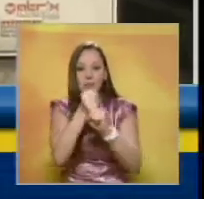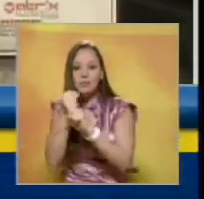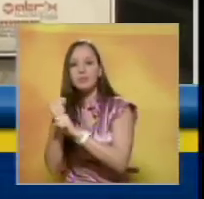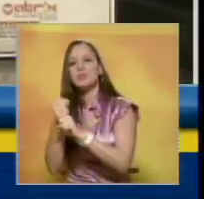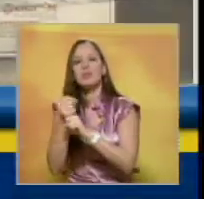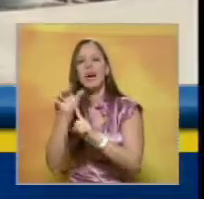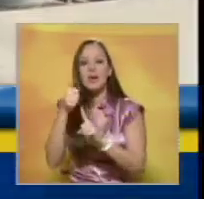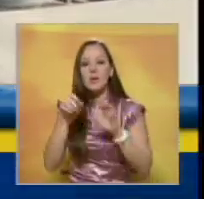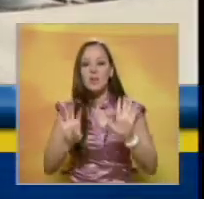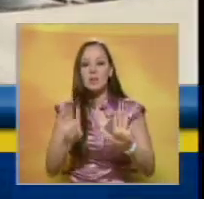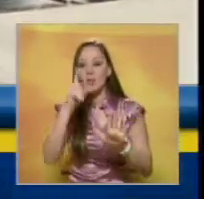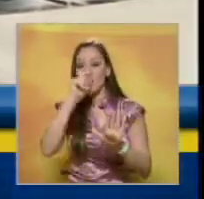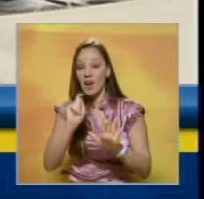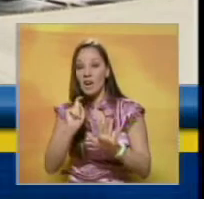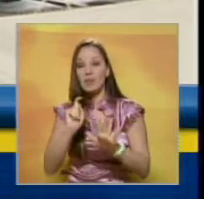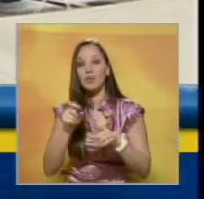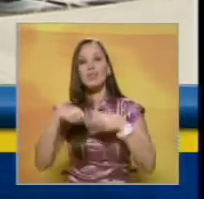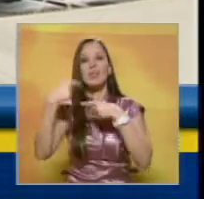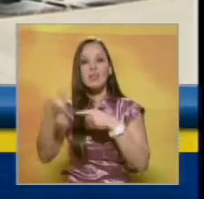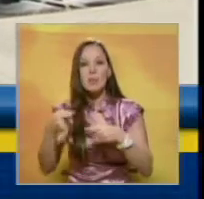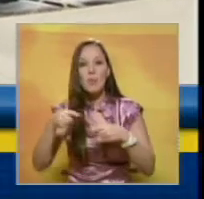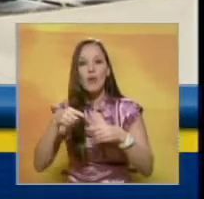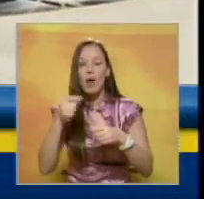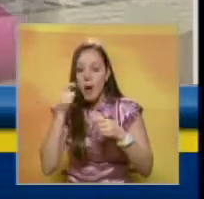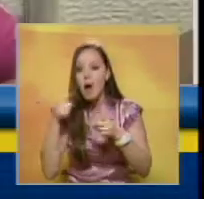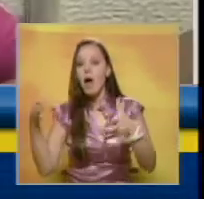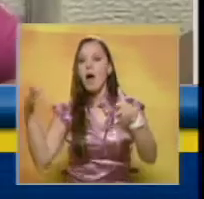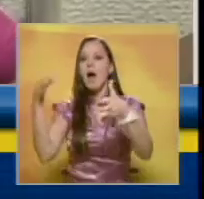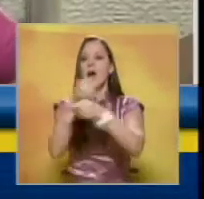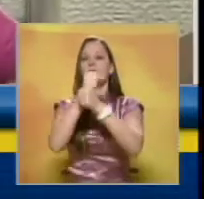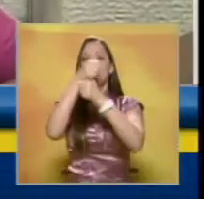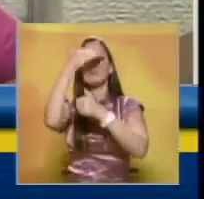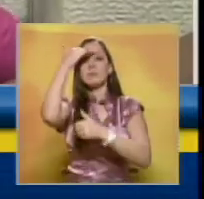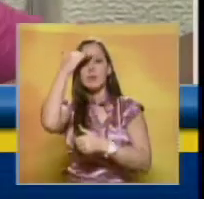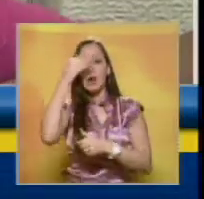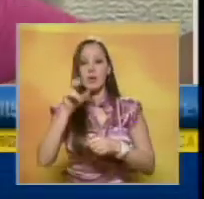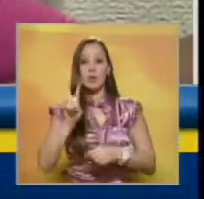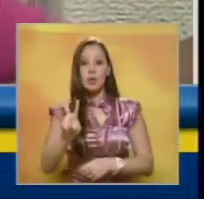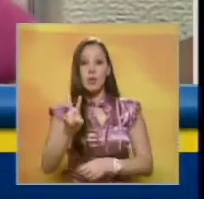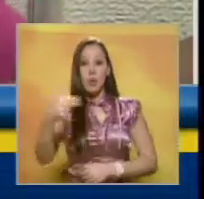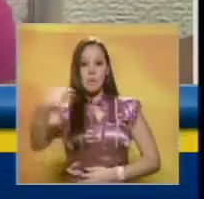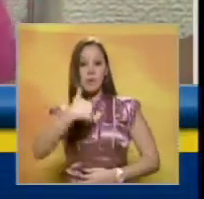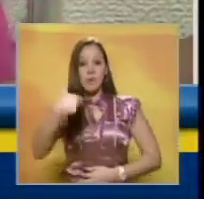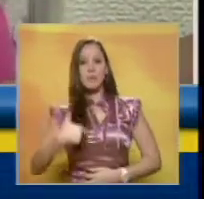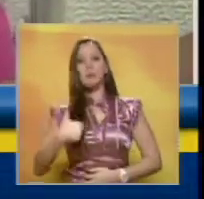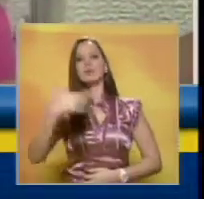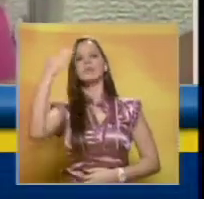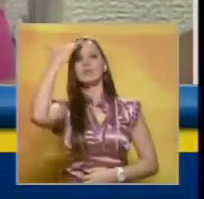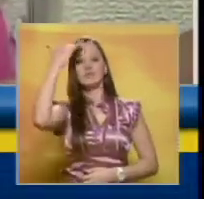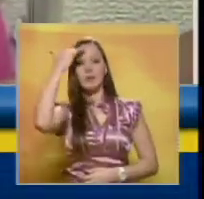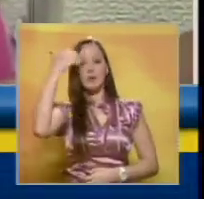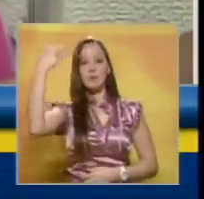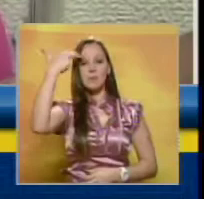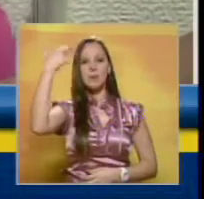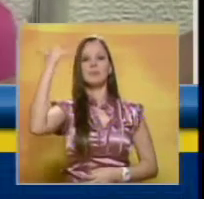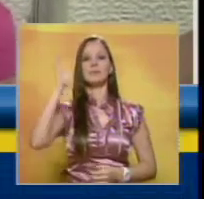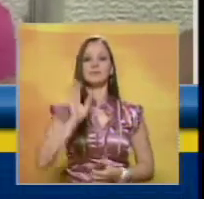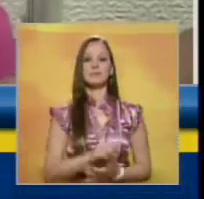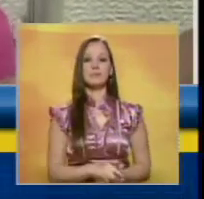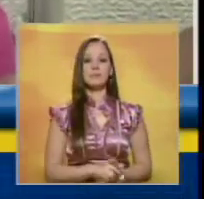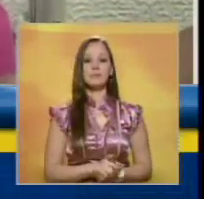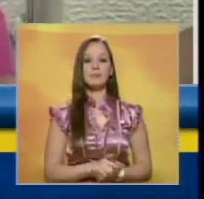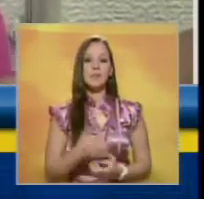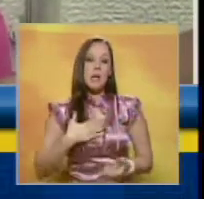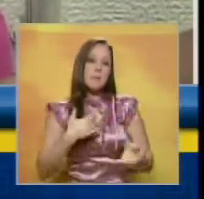lo consiguieron con 2 disparos en el pecho y 1 en la cabeza. Mi hermano nunca ha sido problemático,